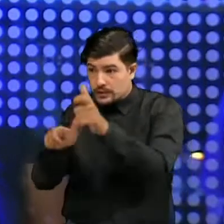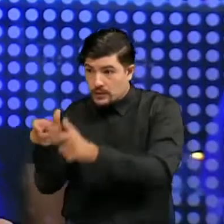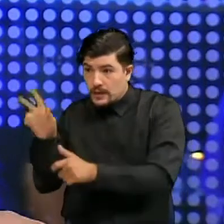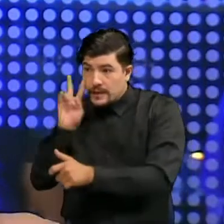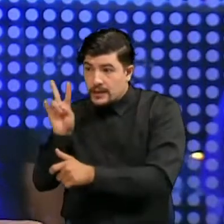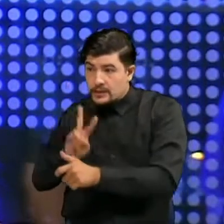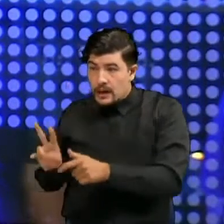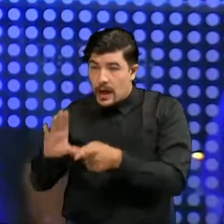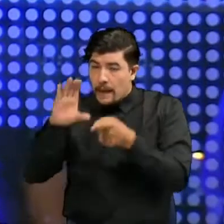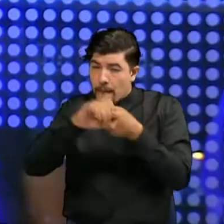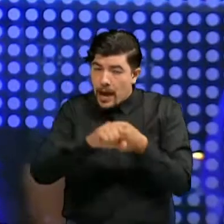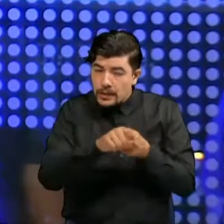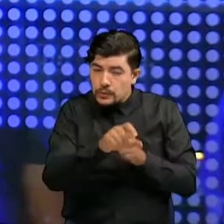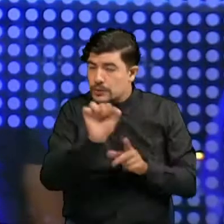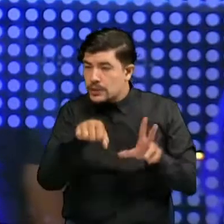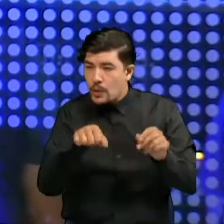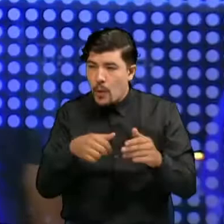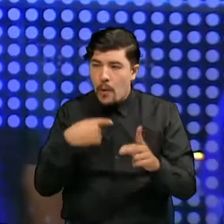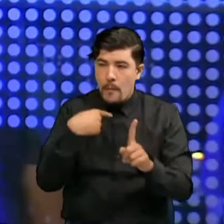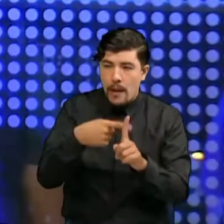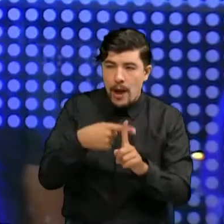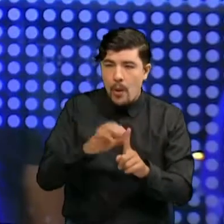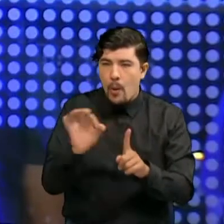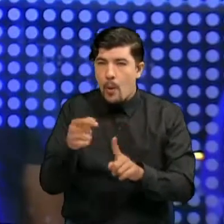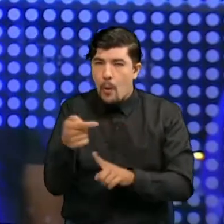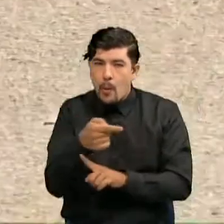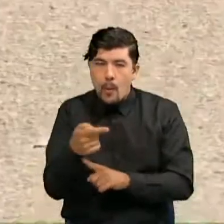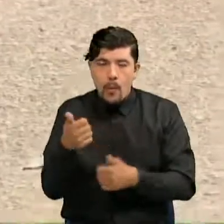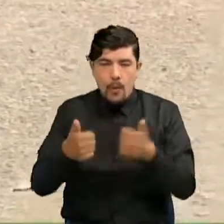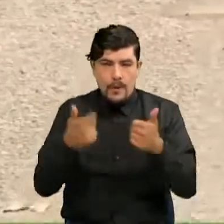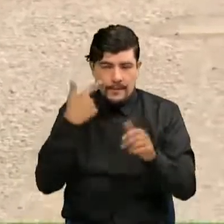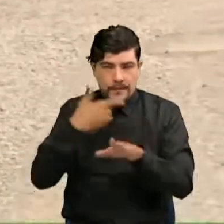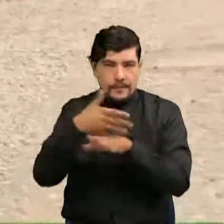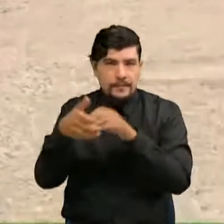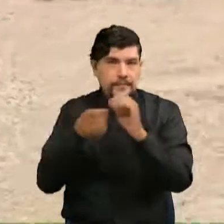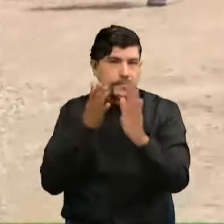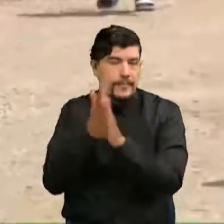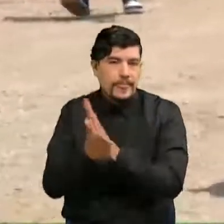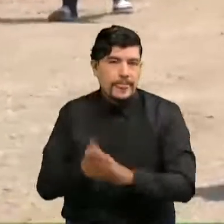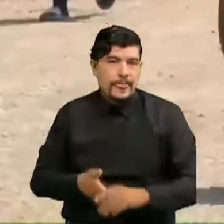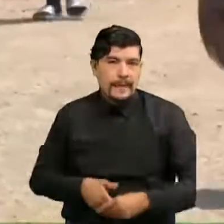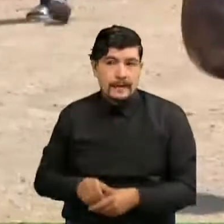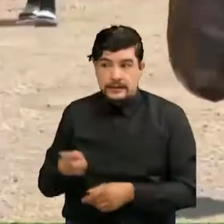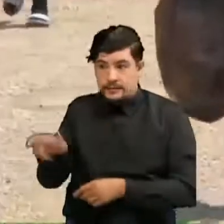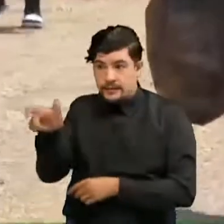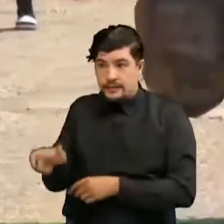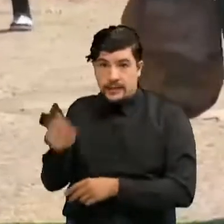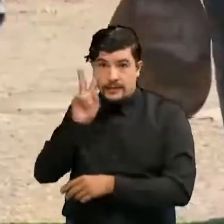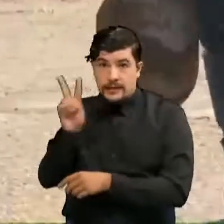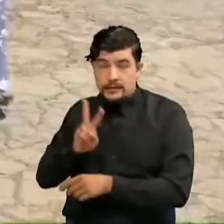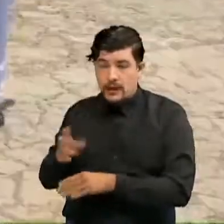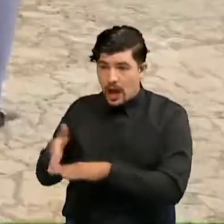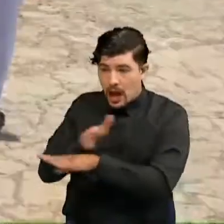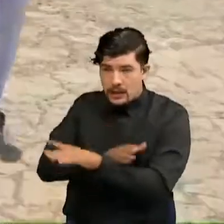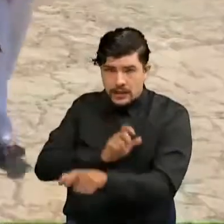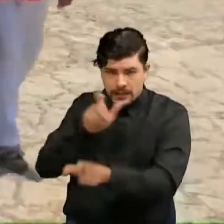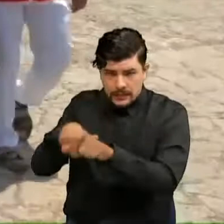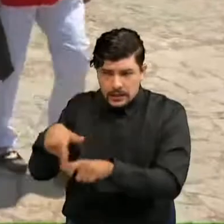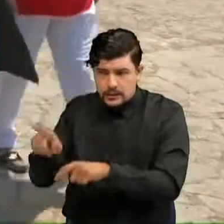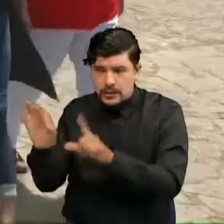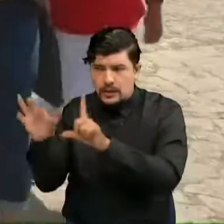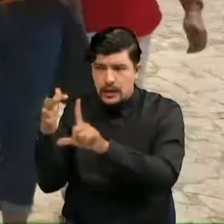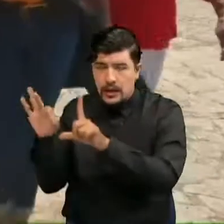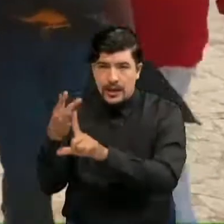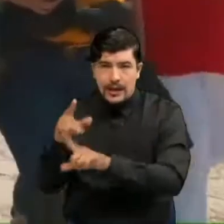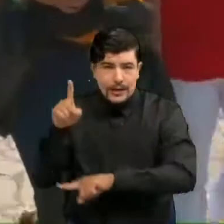en este proceso el estatuto de protección de forma si el ciudadano migrante completó el proceso de pre registro virtual y aún